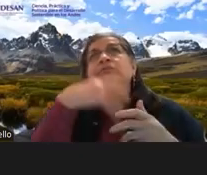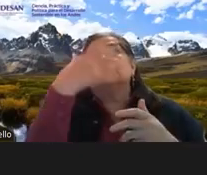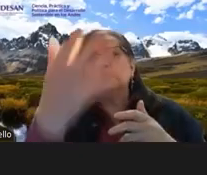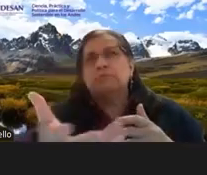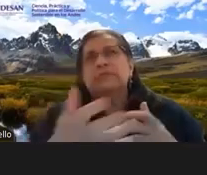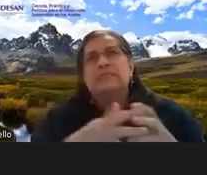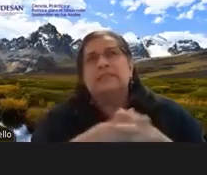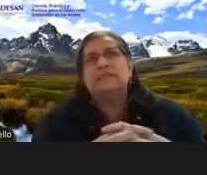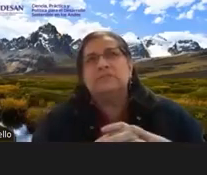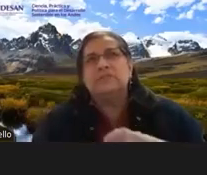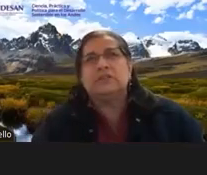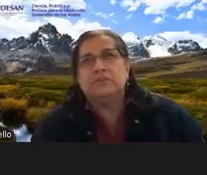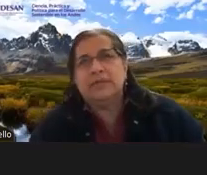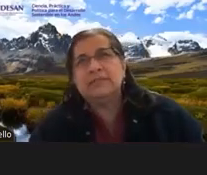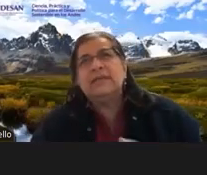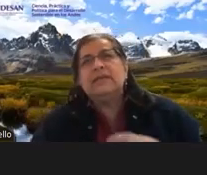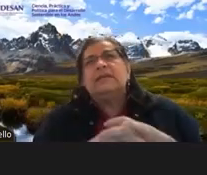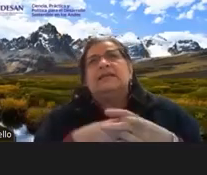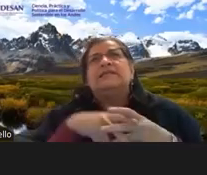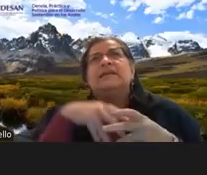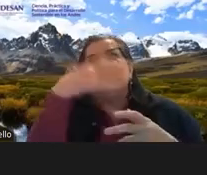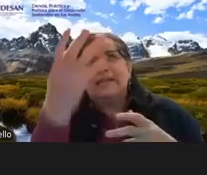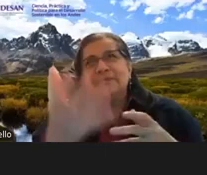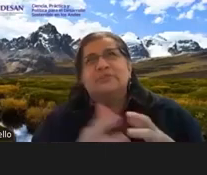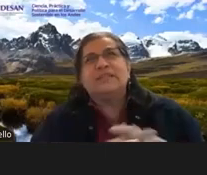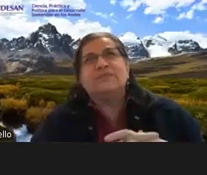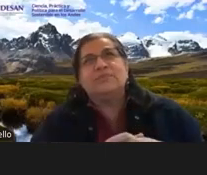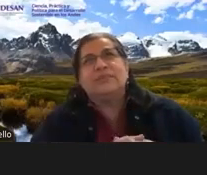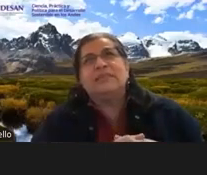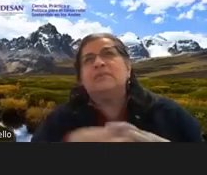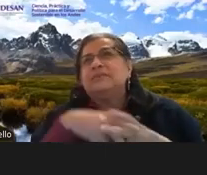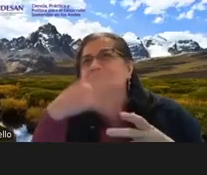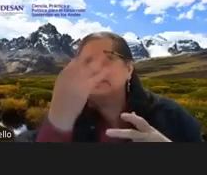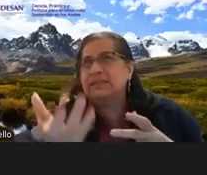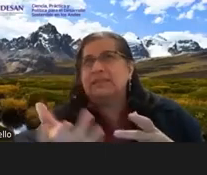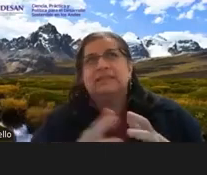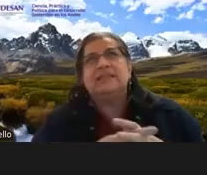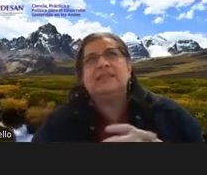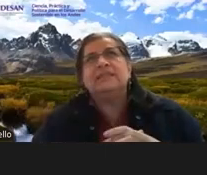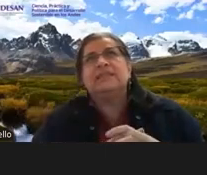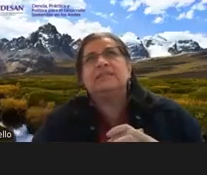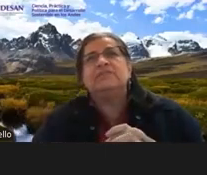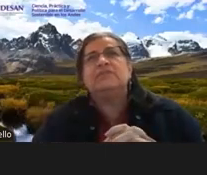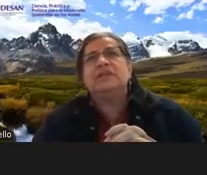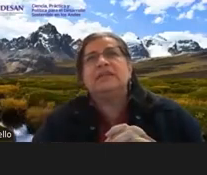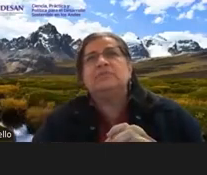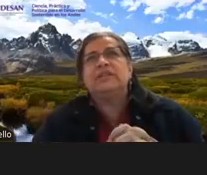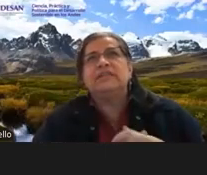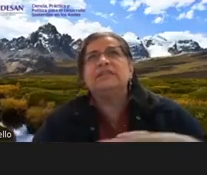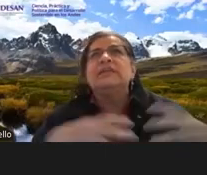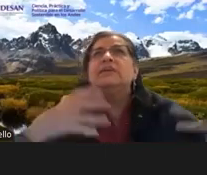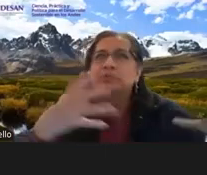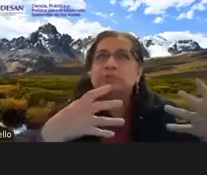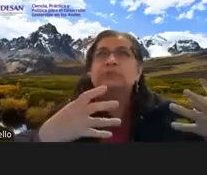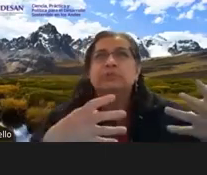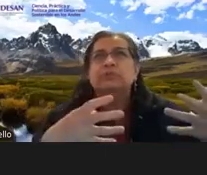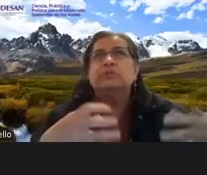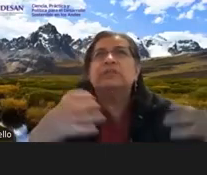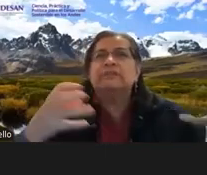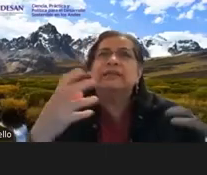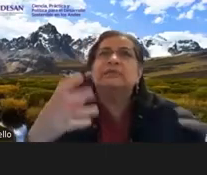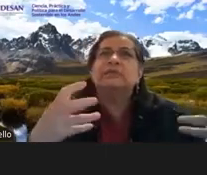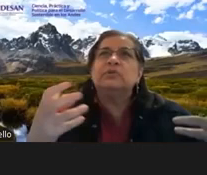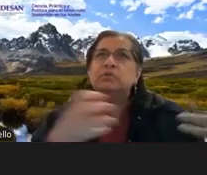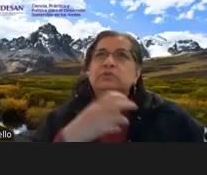dar pasos mucho más grandes ¿no es cierto? más hacia este cambio transformativo hasta resiliencia y transición en las montañas juntos